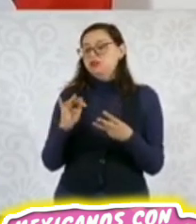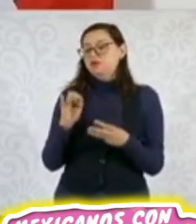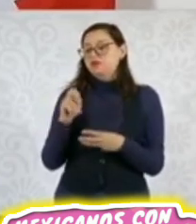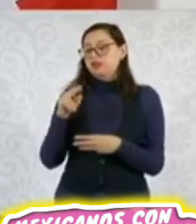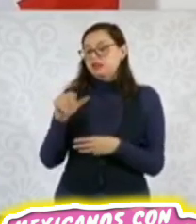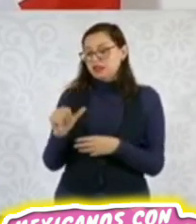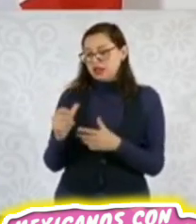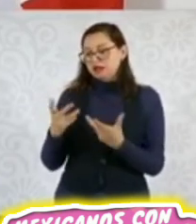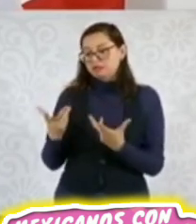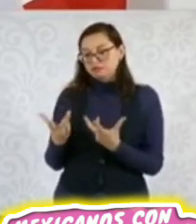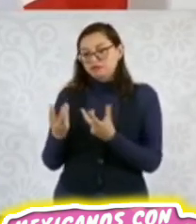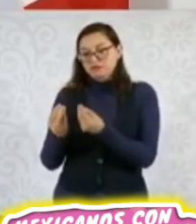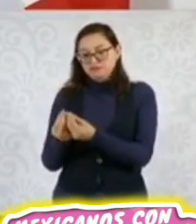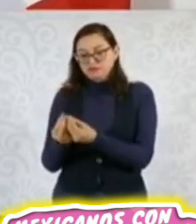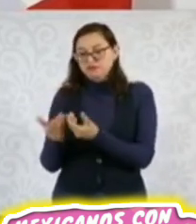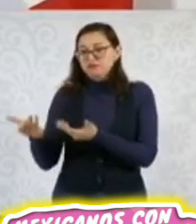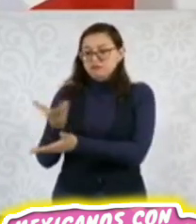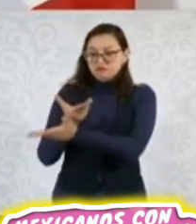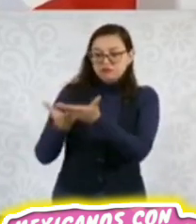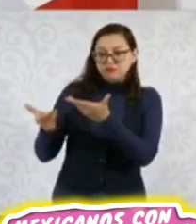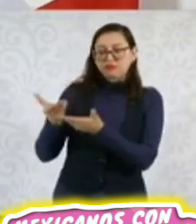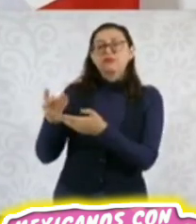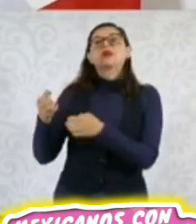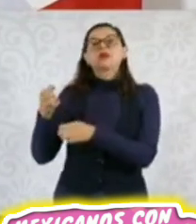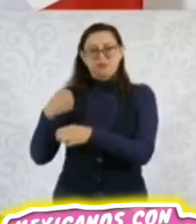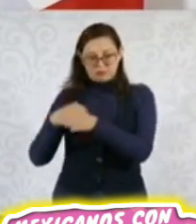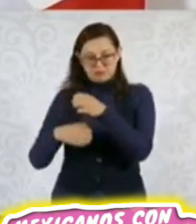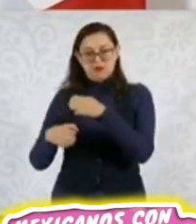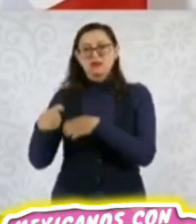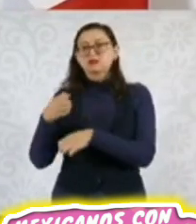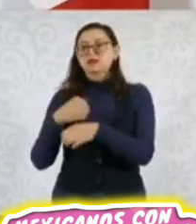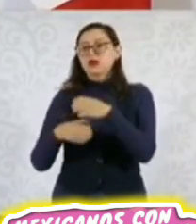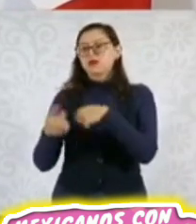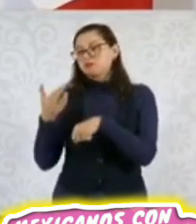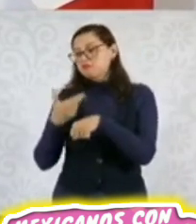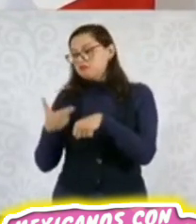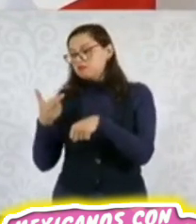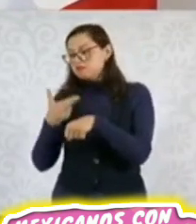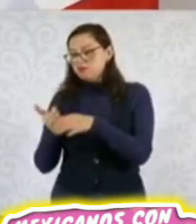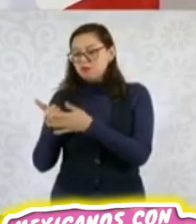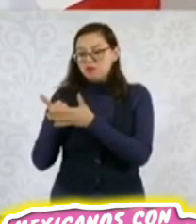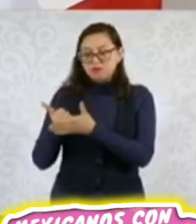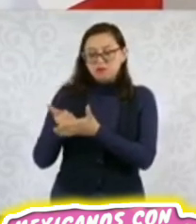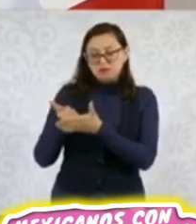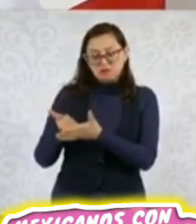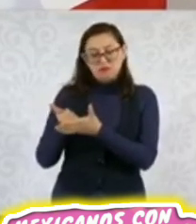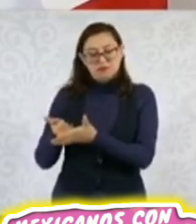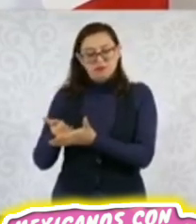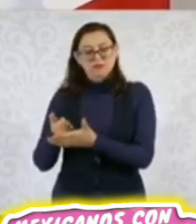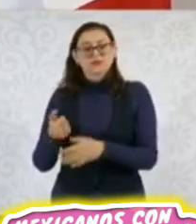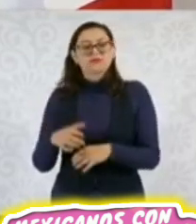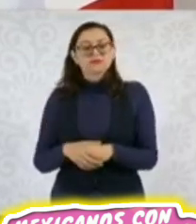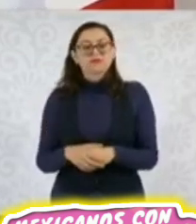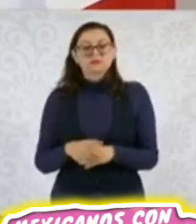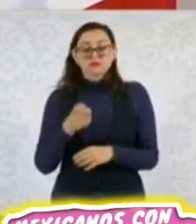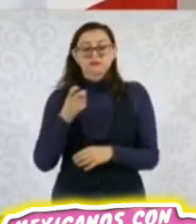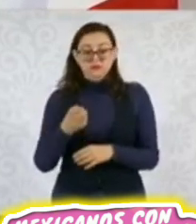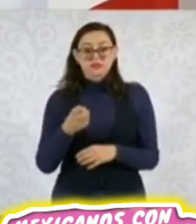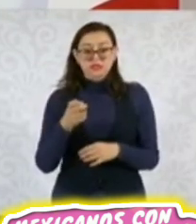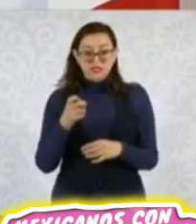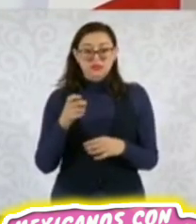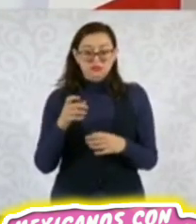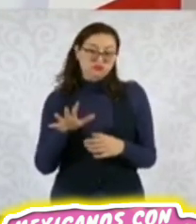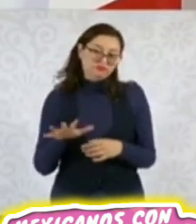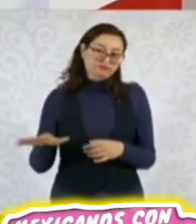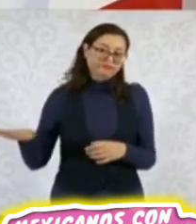reunirnos pronto con los empresarios para poder pues continuar con el rescate de Acapulco. Esta es la situación que se vive